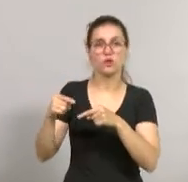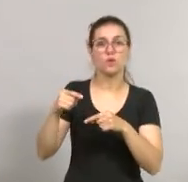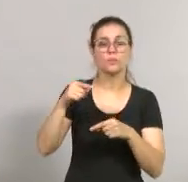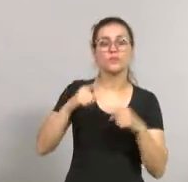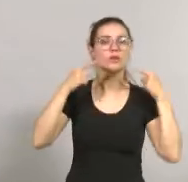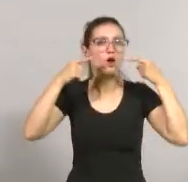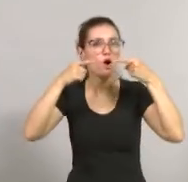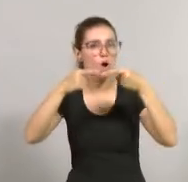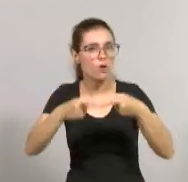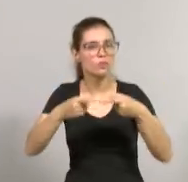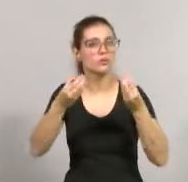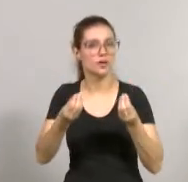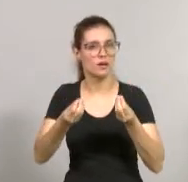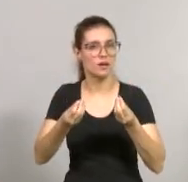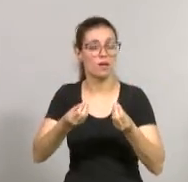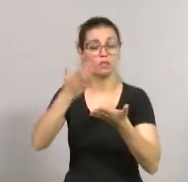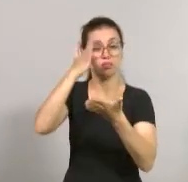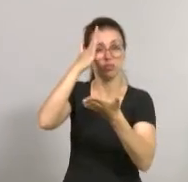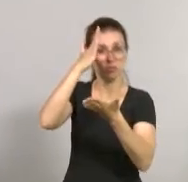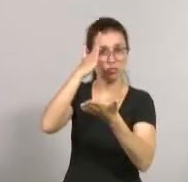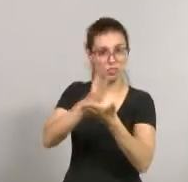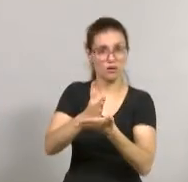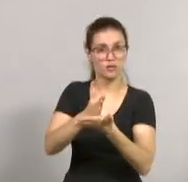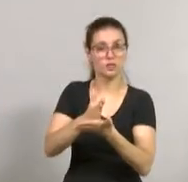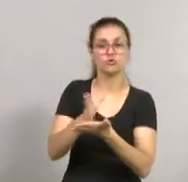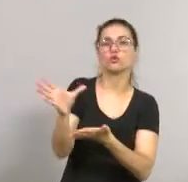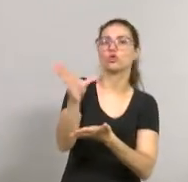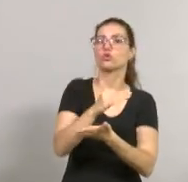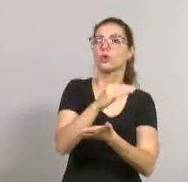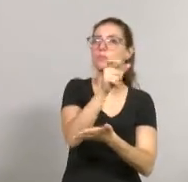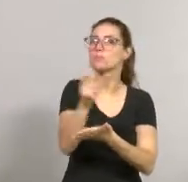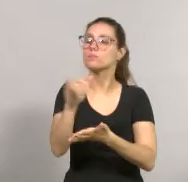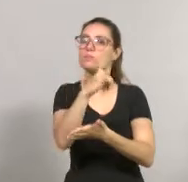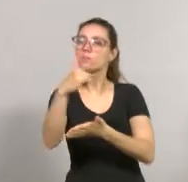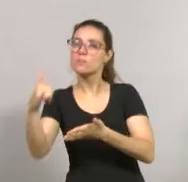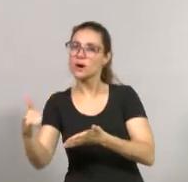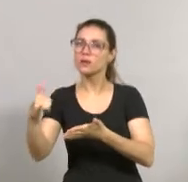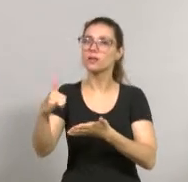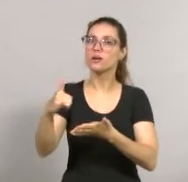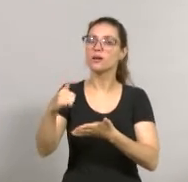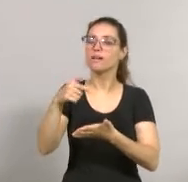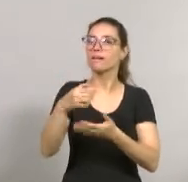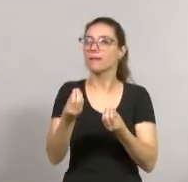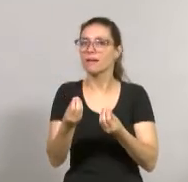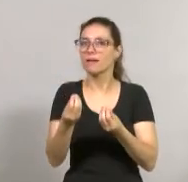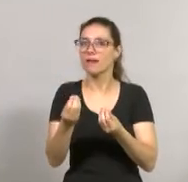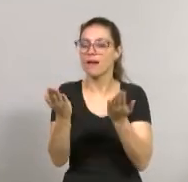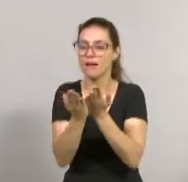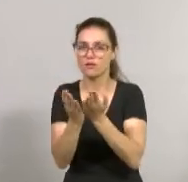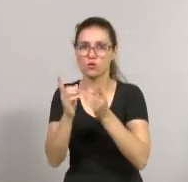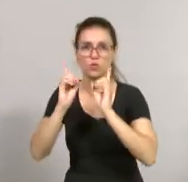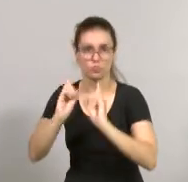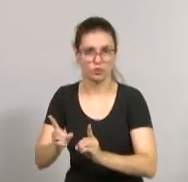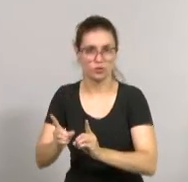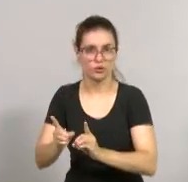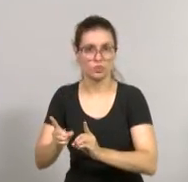efectivo el derecho que tienen todos nuestros jóvenes de continuar estudios, ¿sí? Primero cumplir con